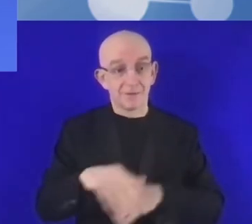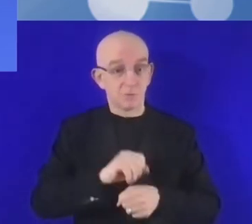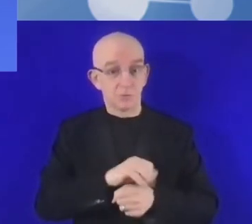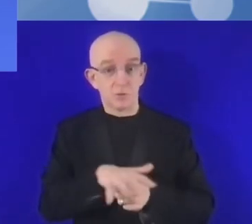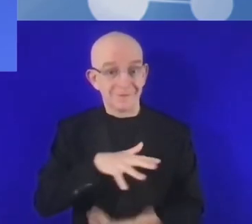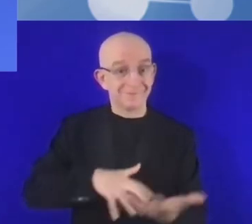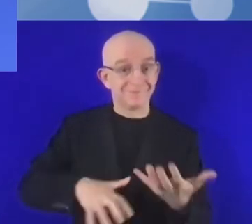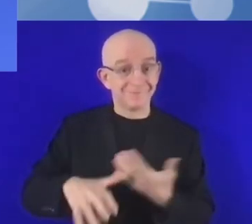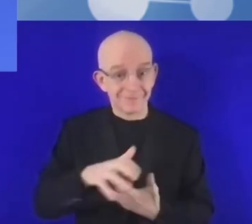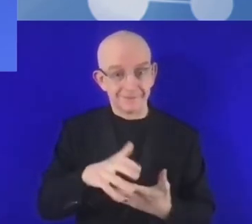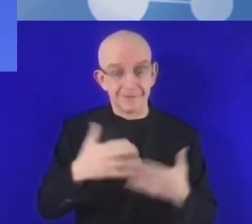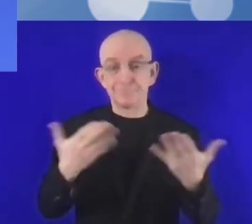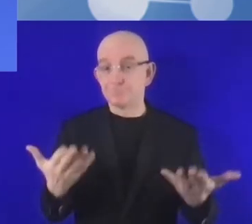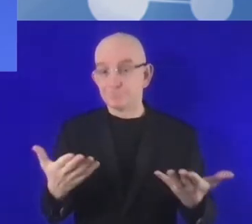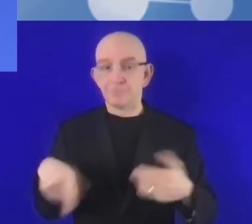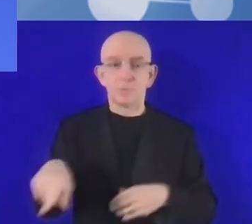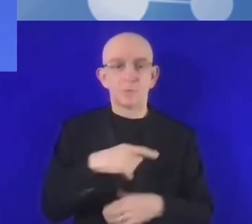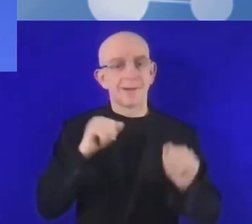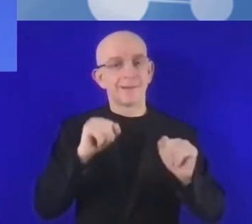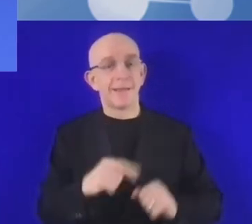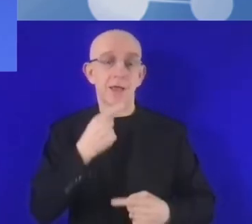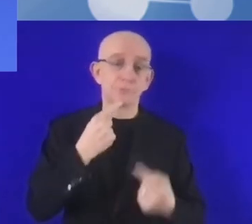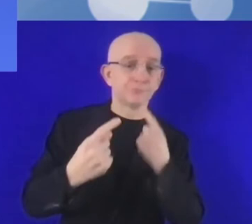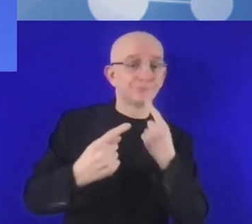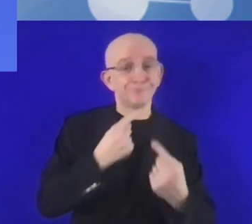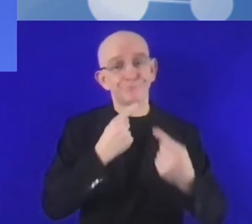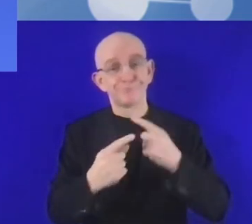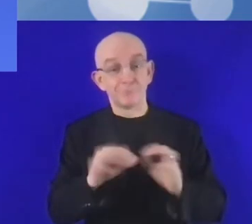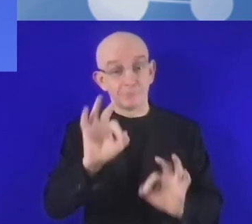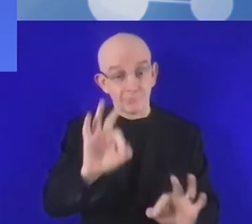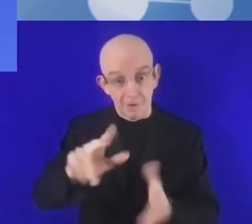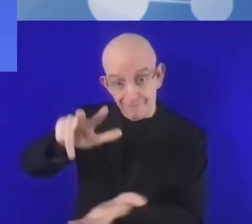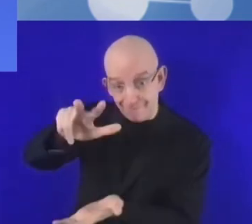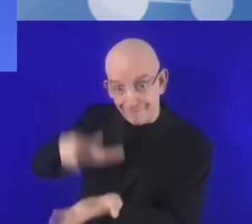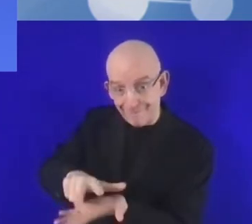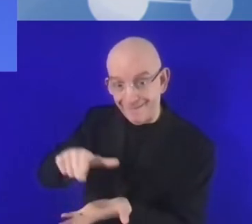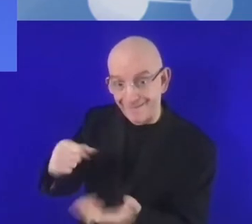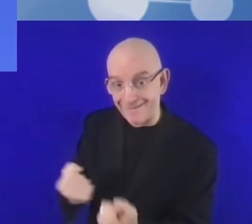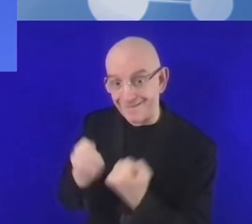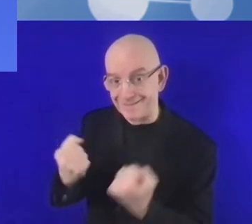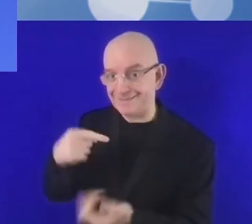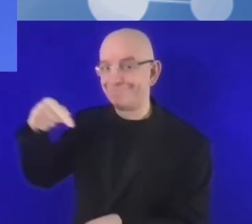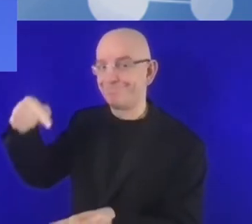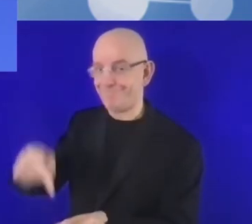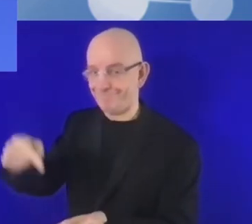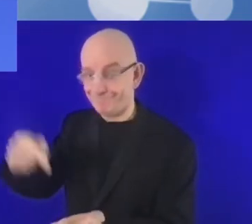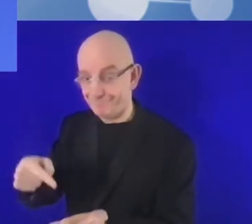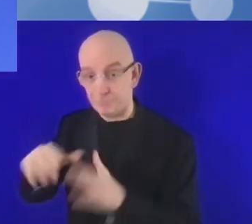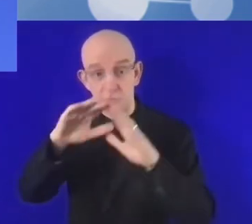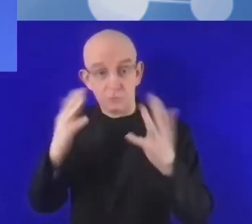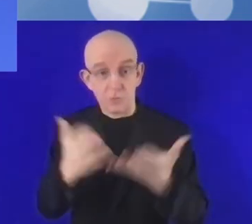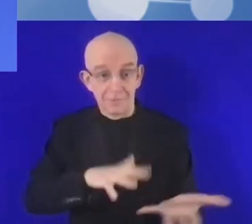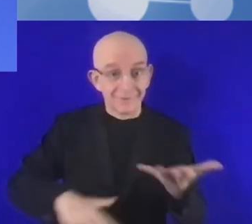quiere crear un nuevo futuro del mundo durante la pandemia del